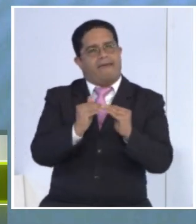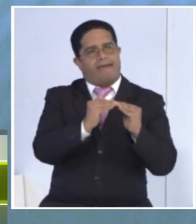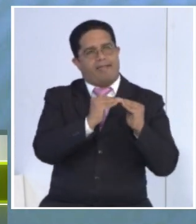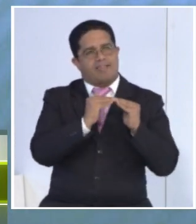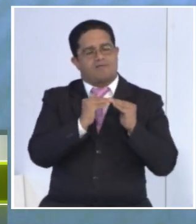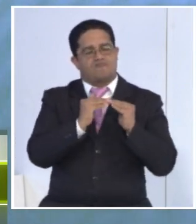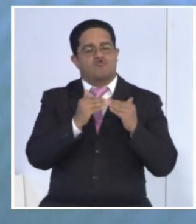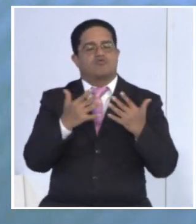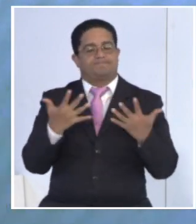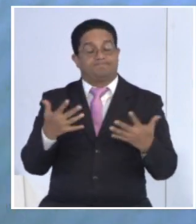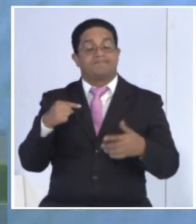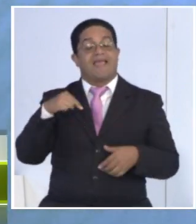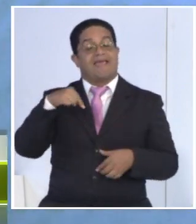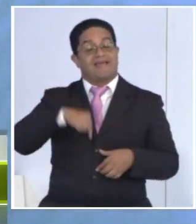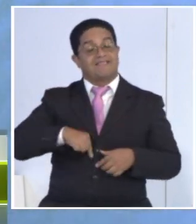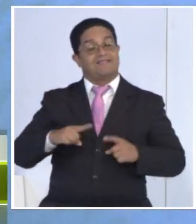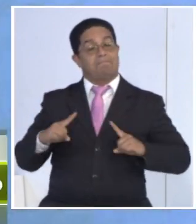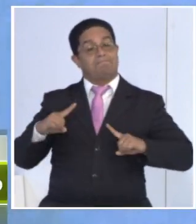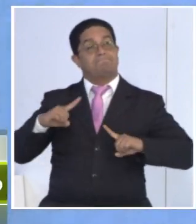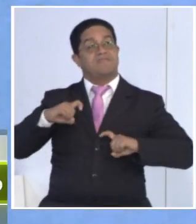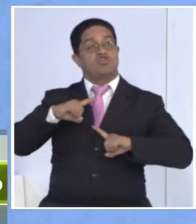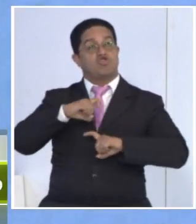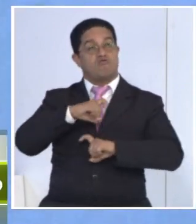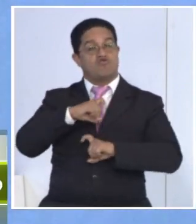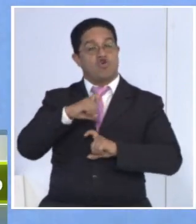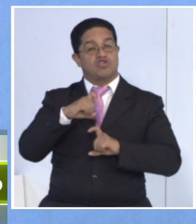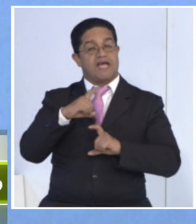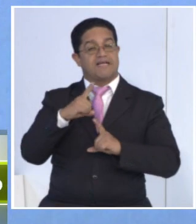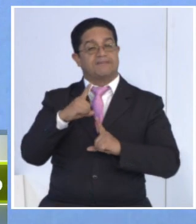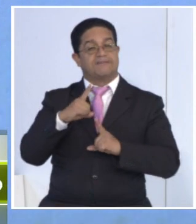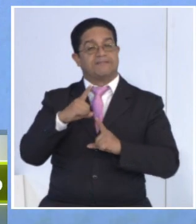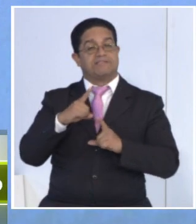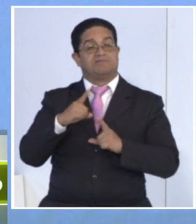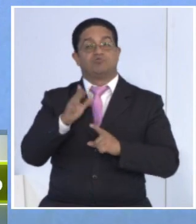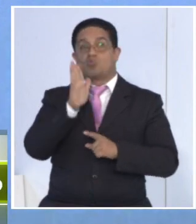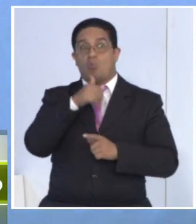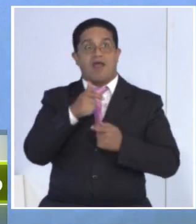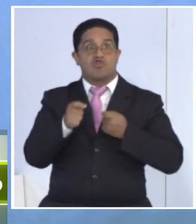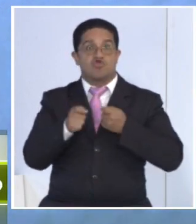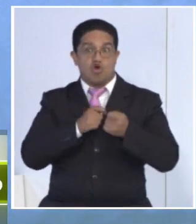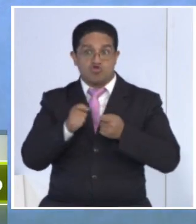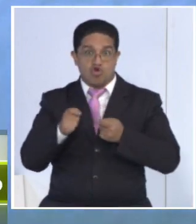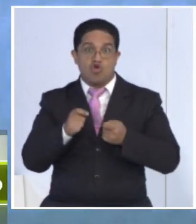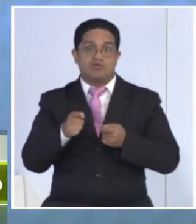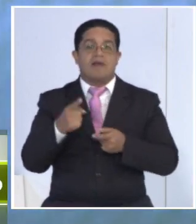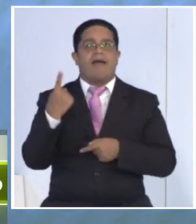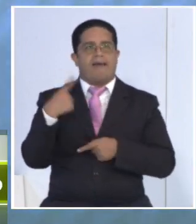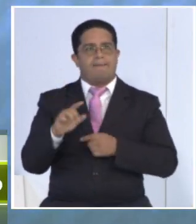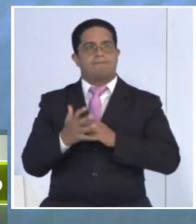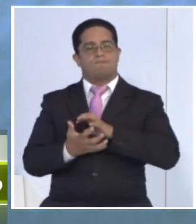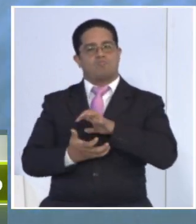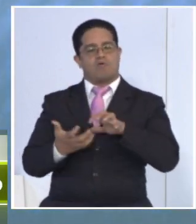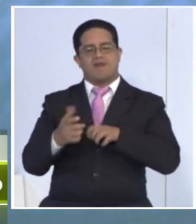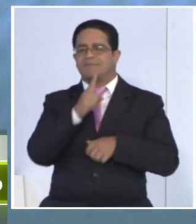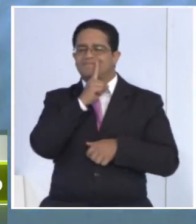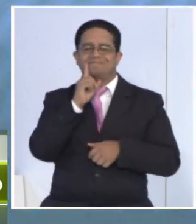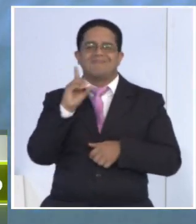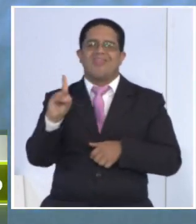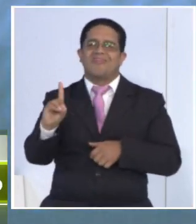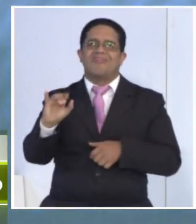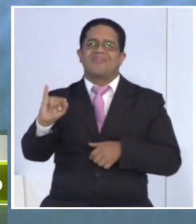que cuando esa microbiota se desequilibra, se produce disbiosis. Y la disbiosis entonces